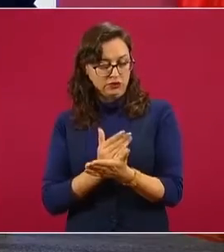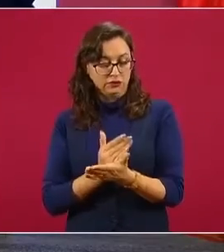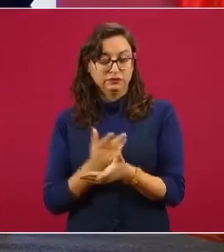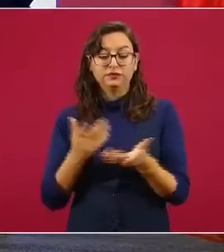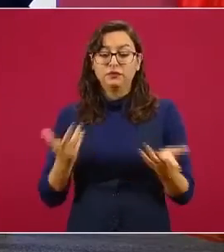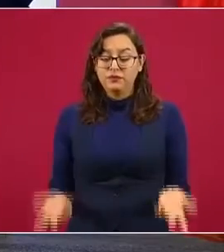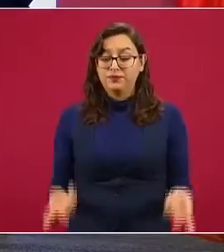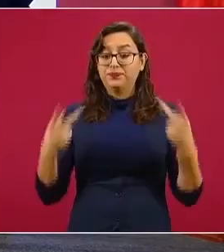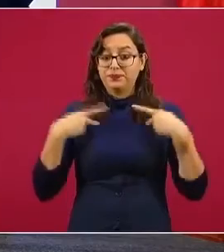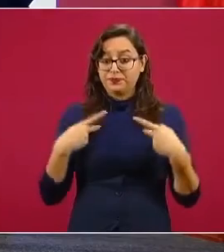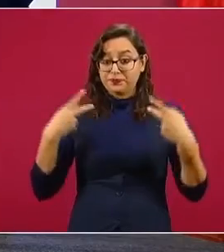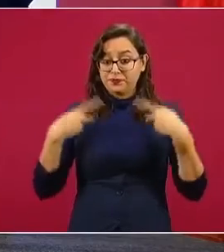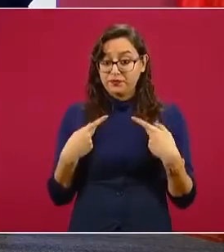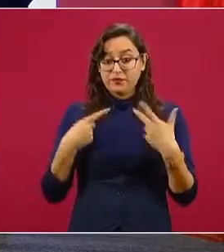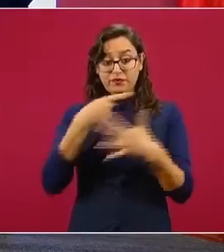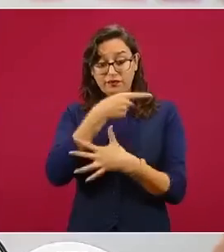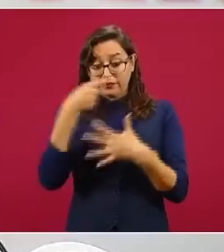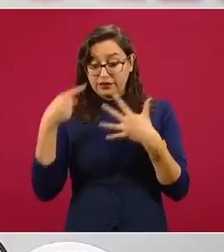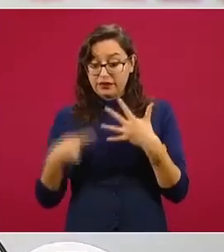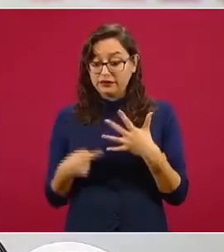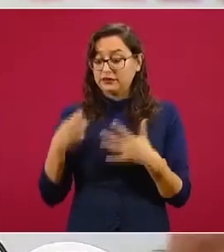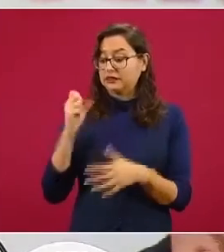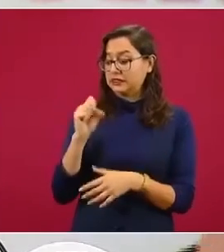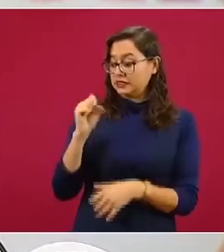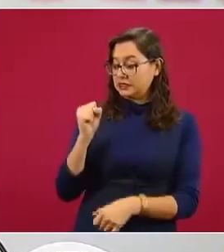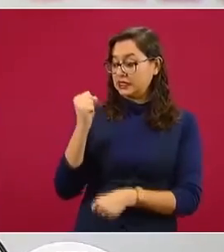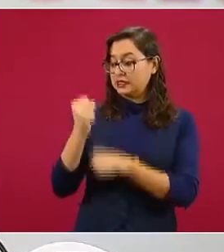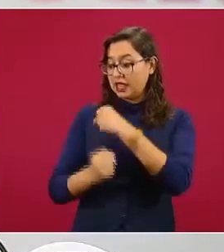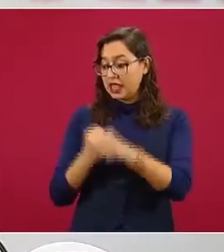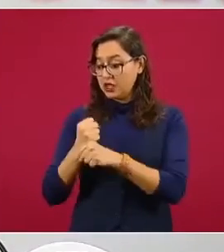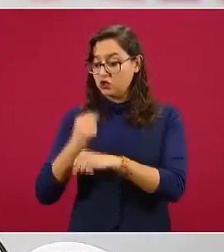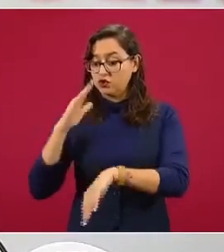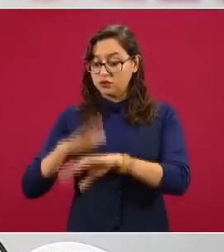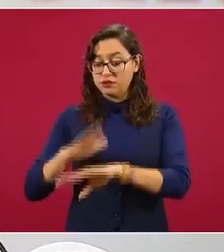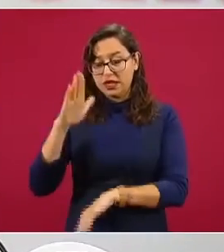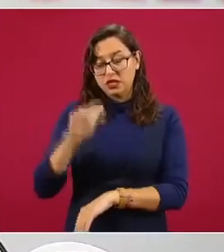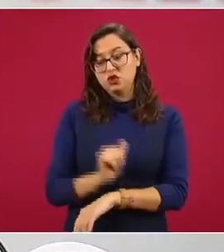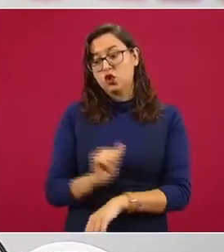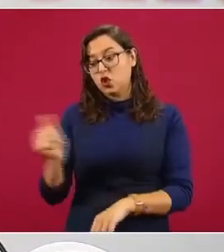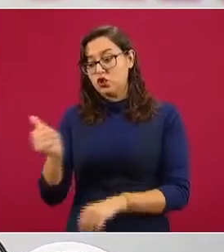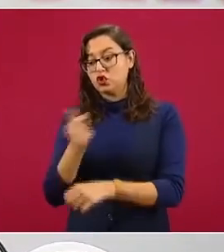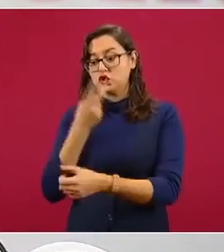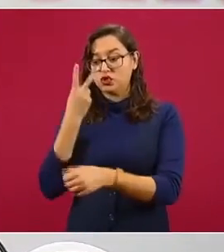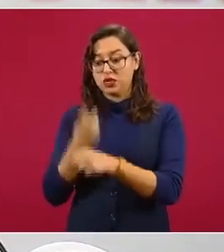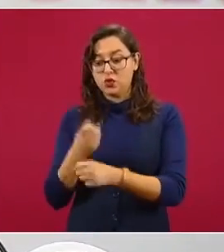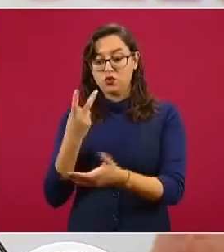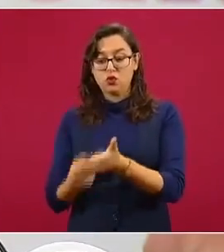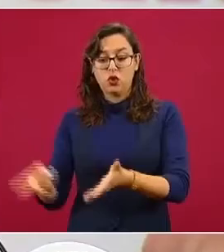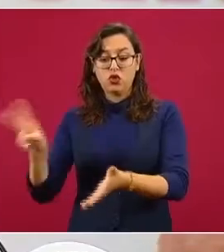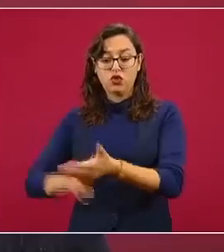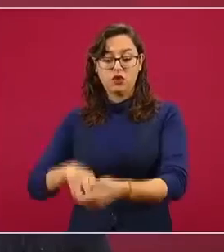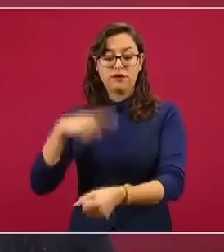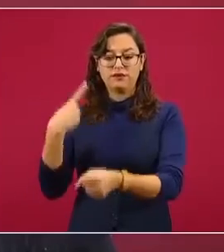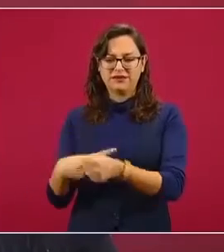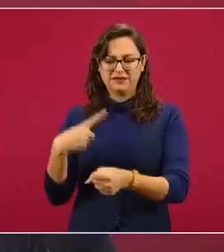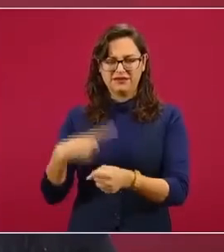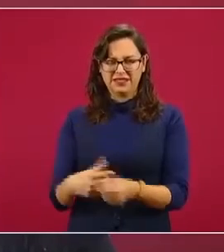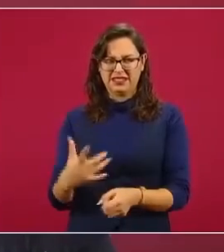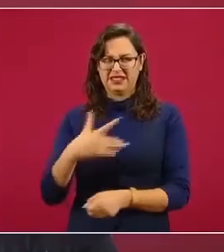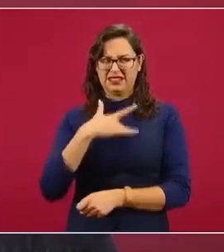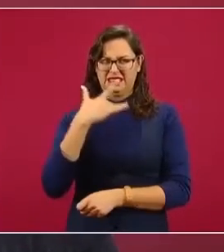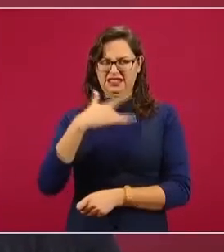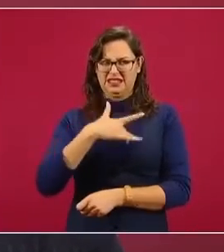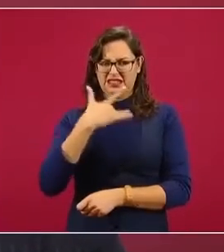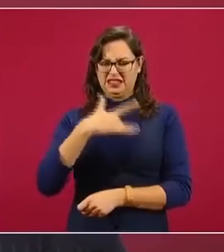que tienen estas condiciones, 60 y más años de edad o las enfermedades crónicas que acabo de mencionar, empiezan a tener